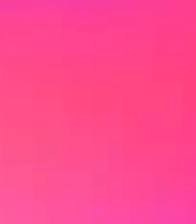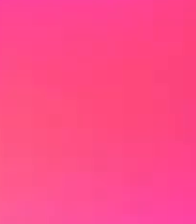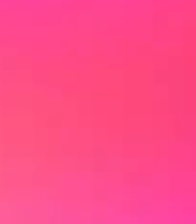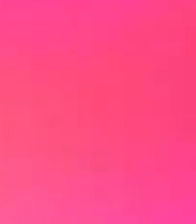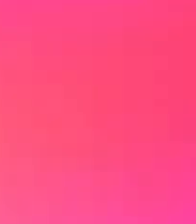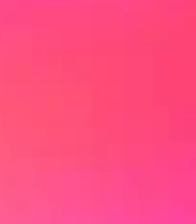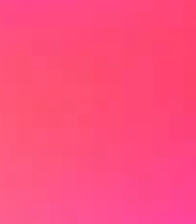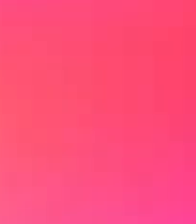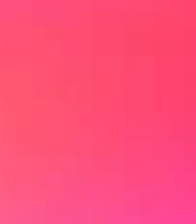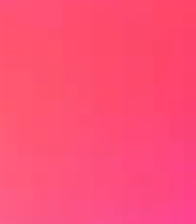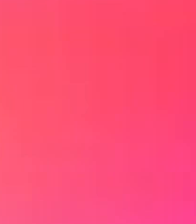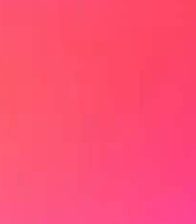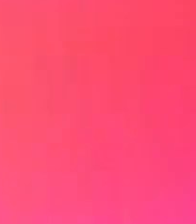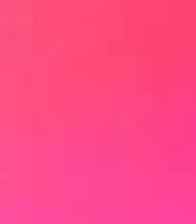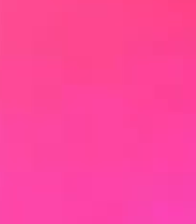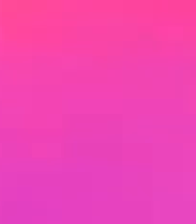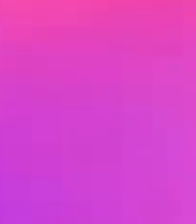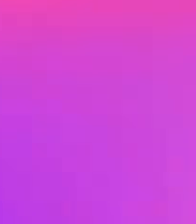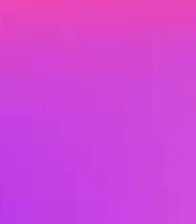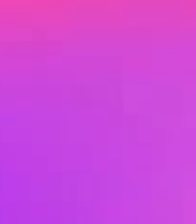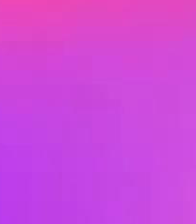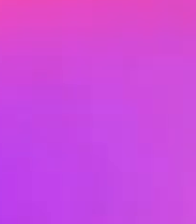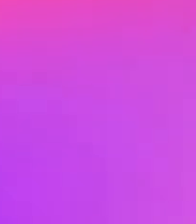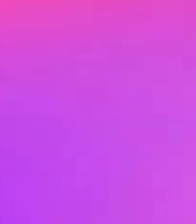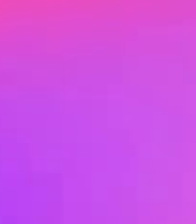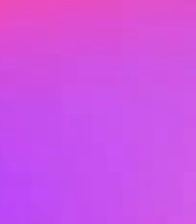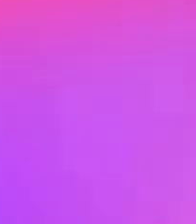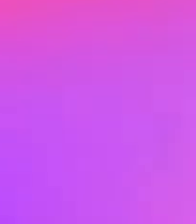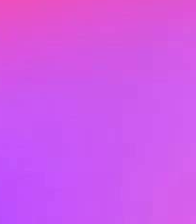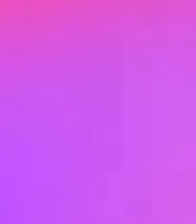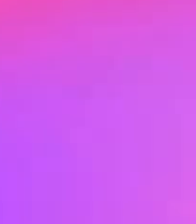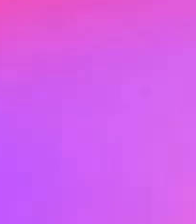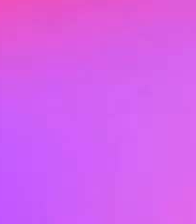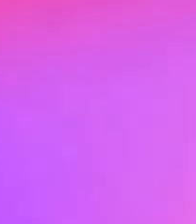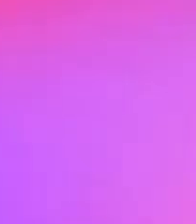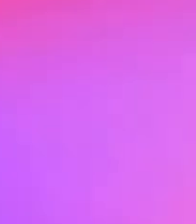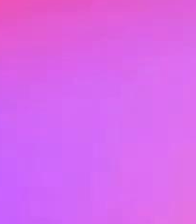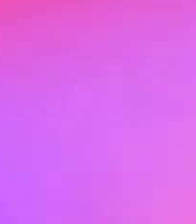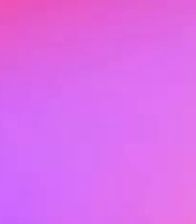conalitec.cep.gob.mx. Y recuerda que también cuentas con el sitio